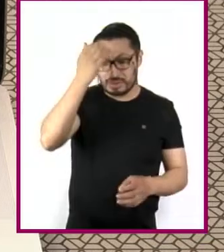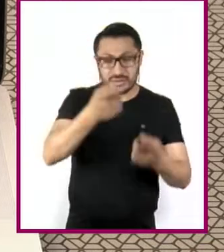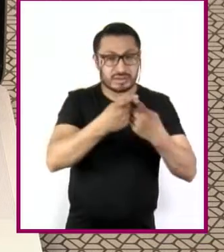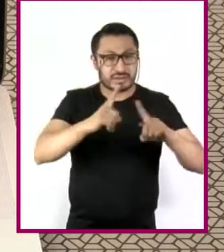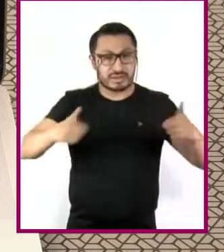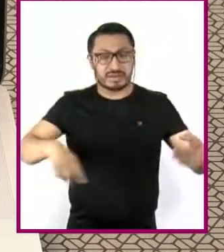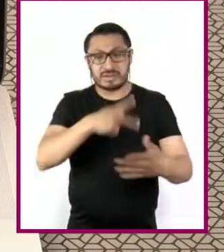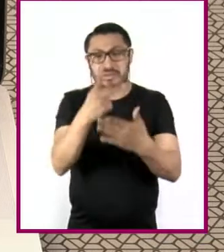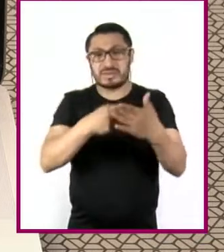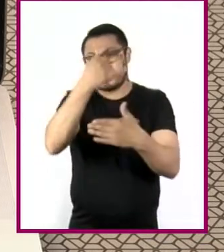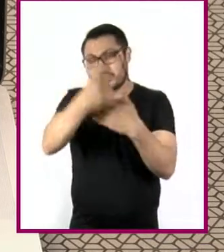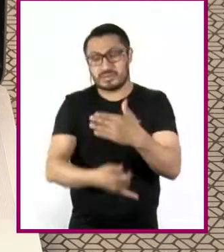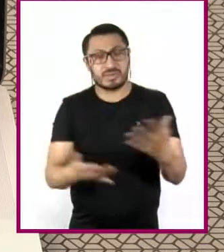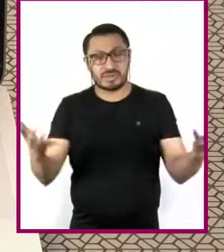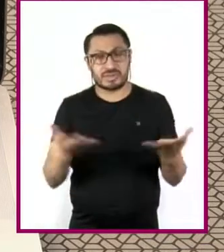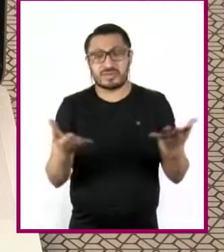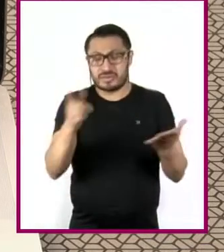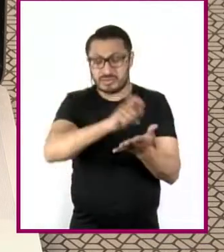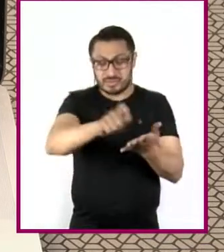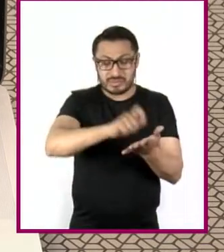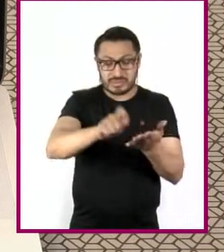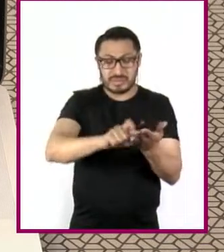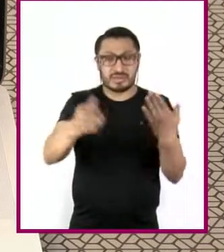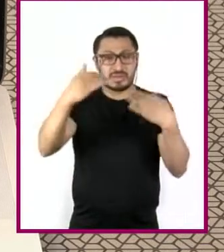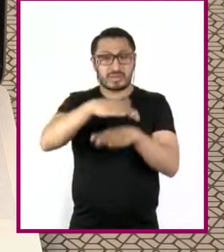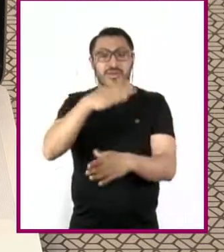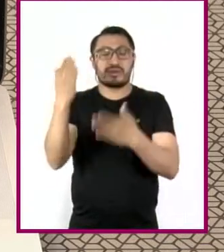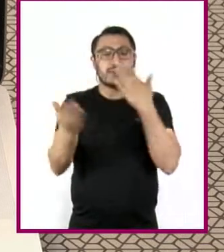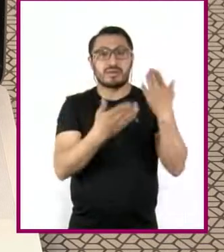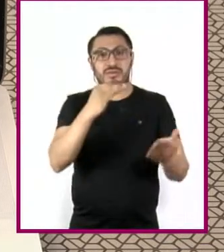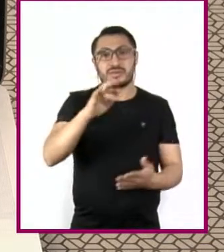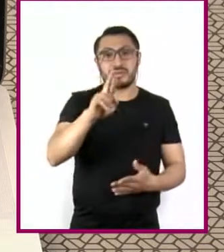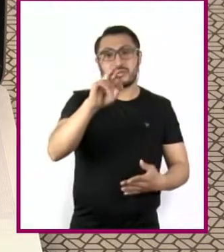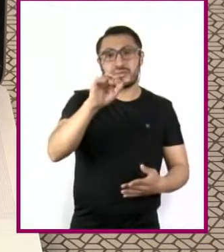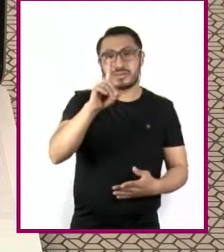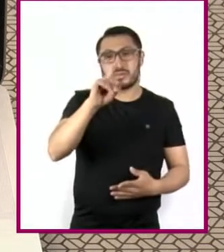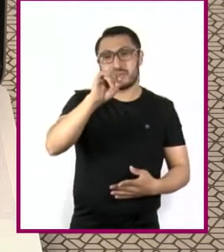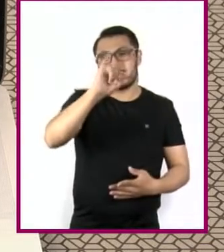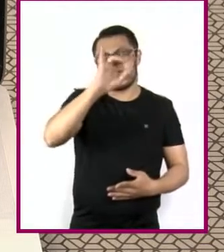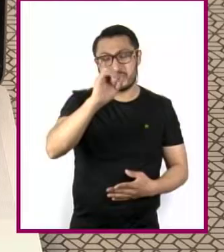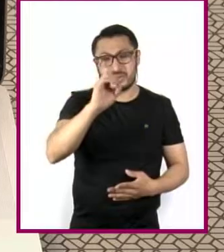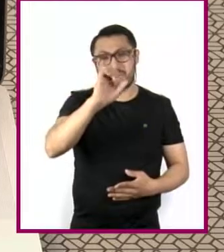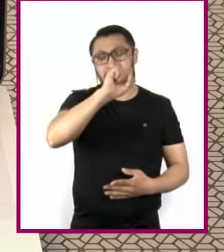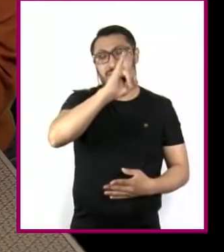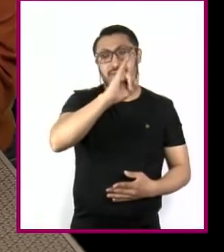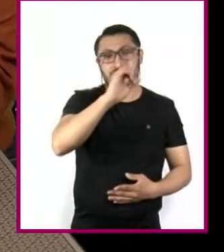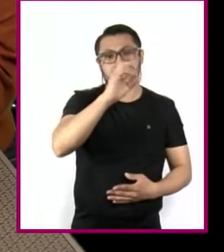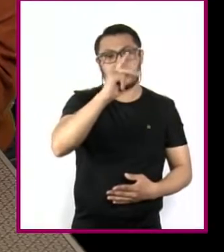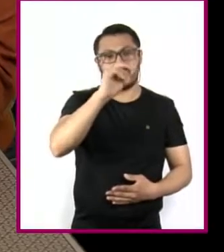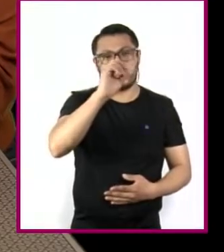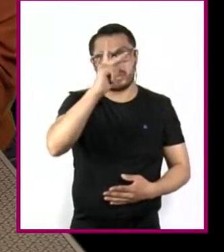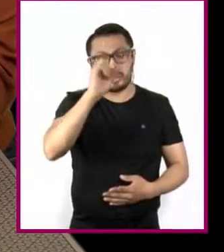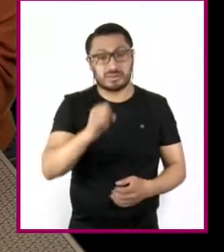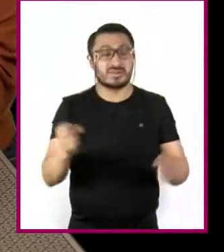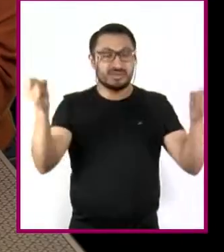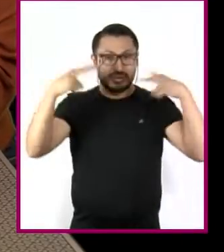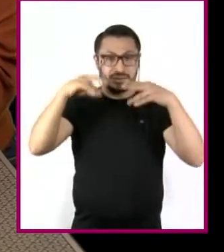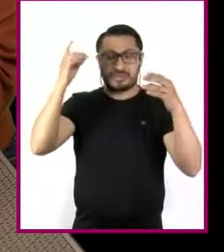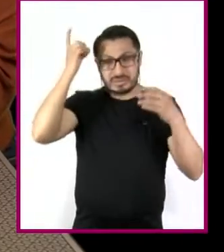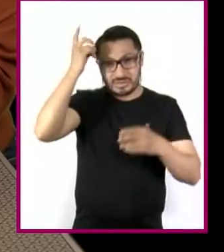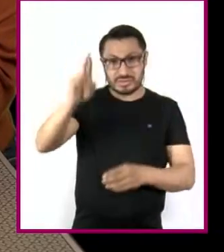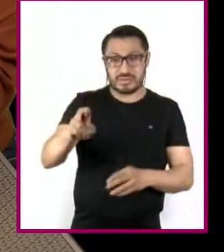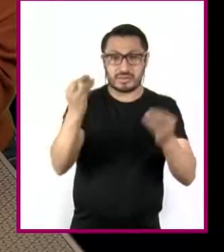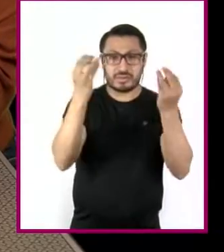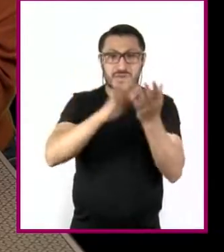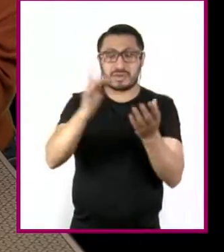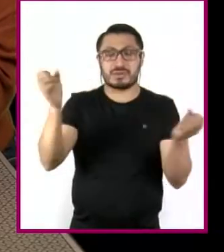un proyecto en el estudio de radioisótopos cosmogénicos o antropogénicos. Nos vemos, doctora. Muchísimas